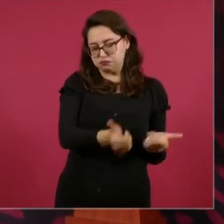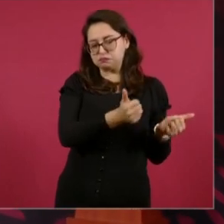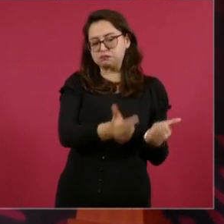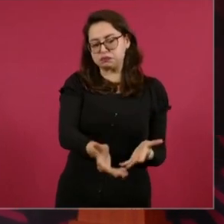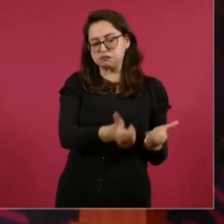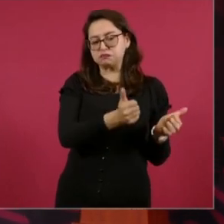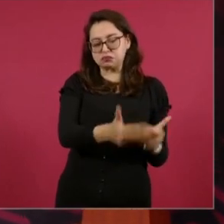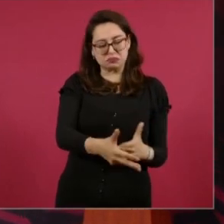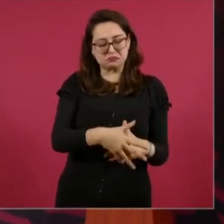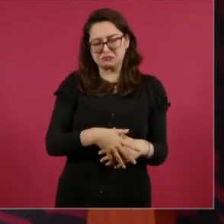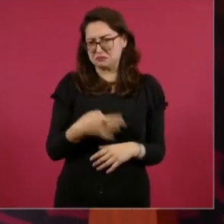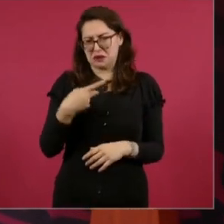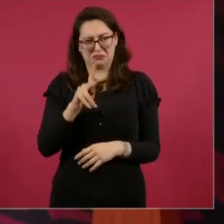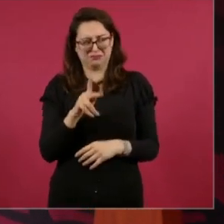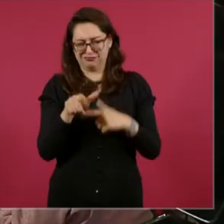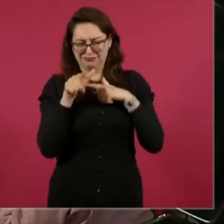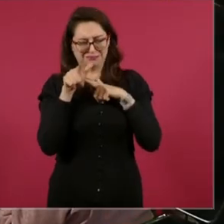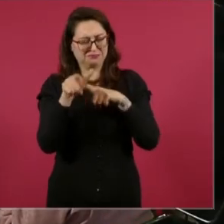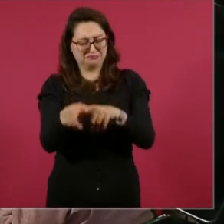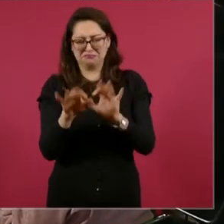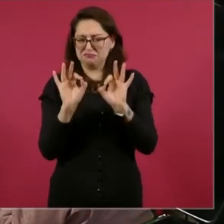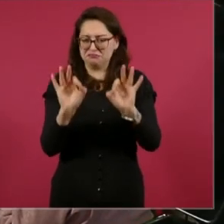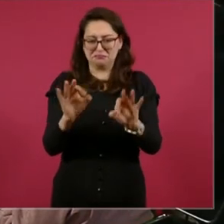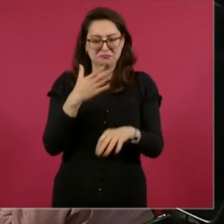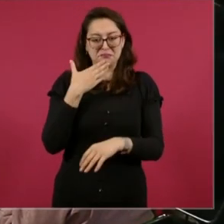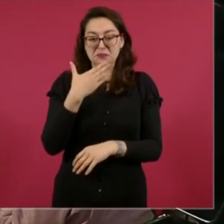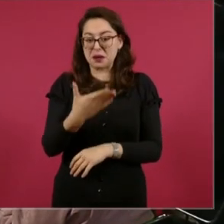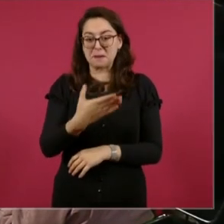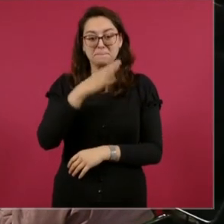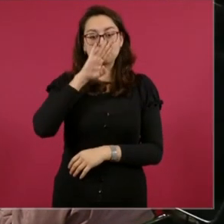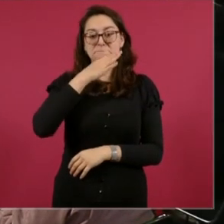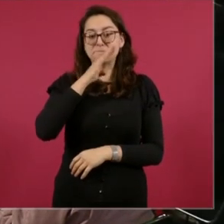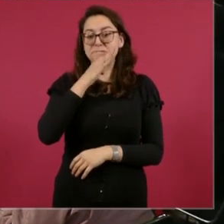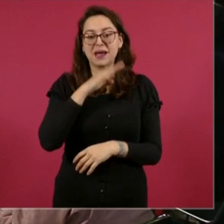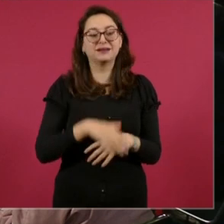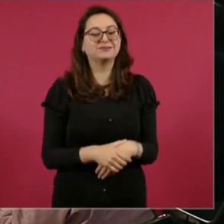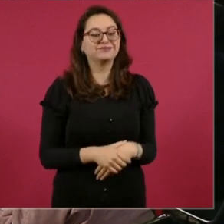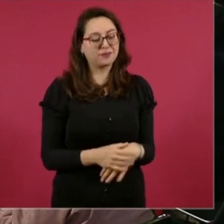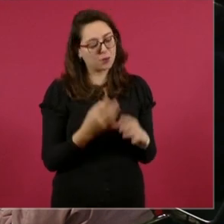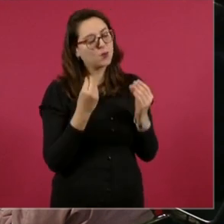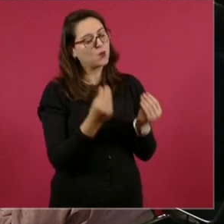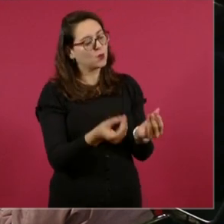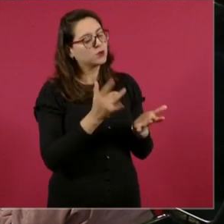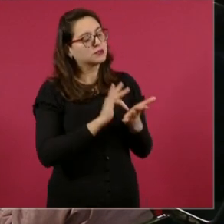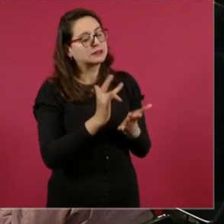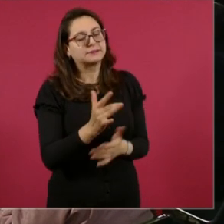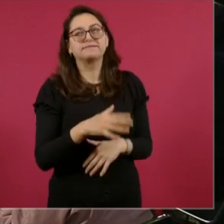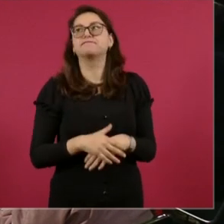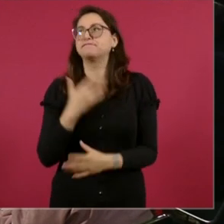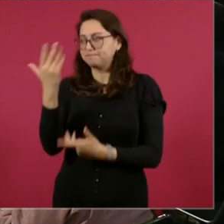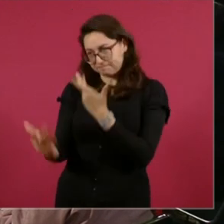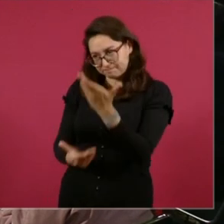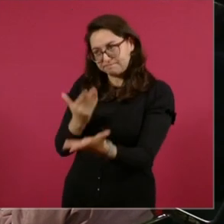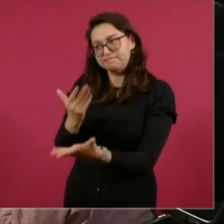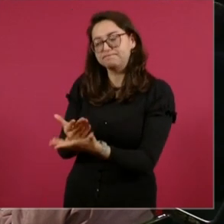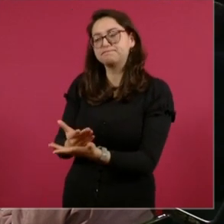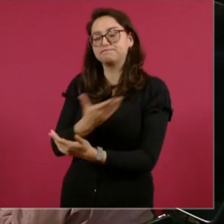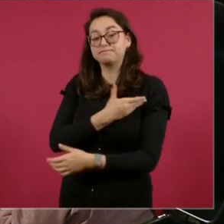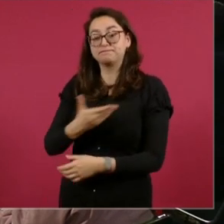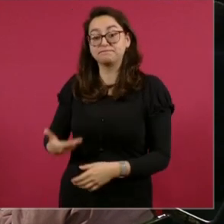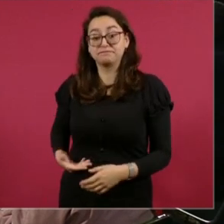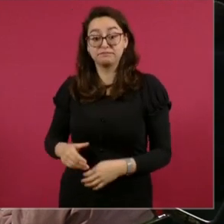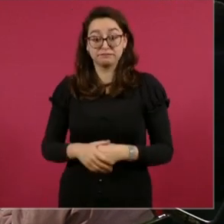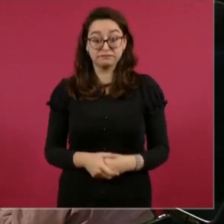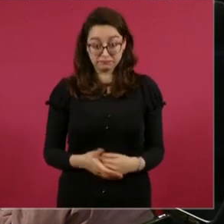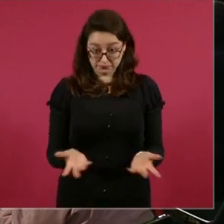siembra de maíz blanco. Muy bien, muchas gracias, Víctor. A sus órdenes, presidente.